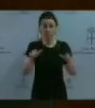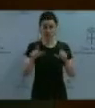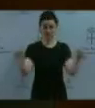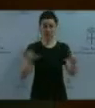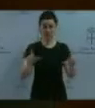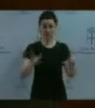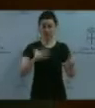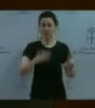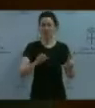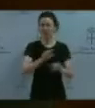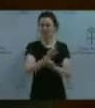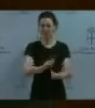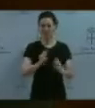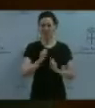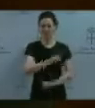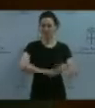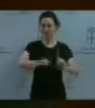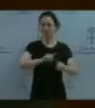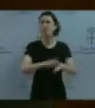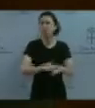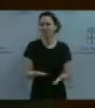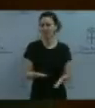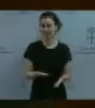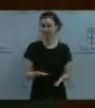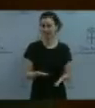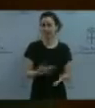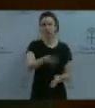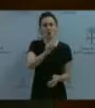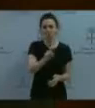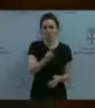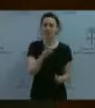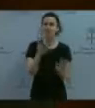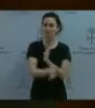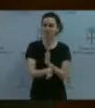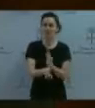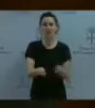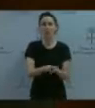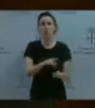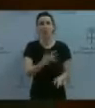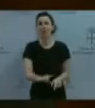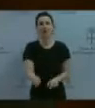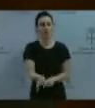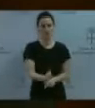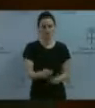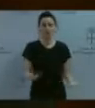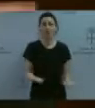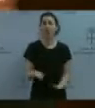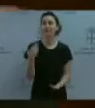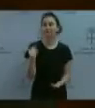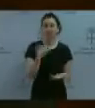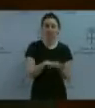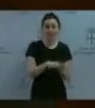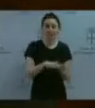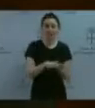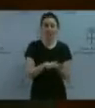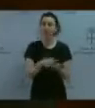es un problema de intolerancia. Y decía Karl Popper en su obra La sociedad abierta y sus enemigos que tenemos que reclamar en el nombre de la tolerancia el